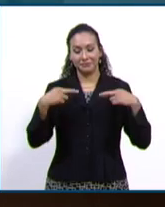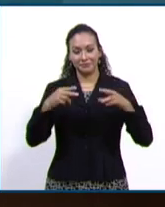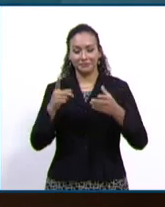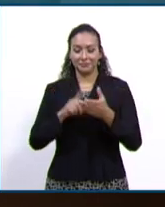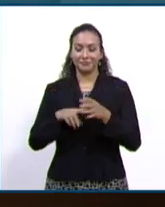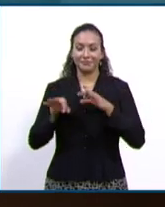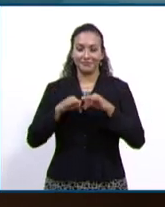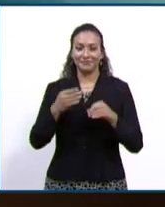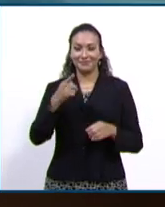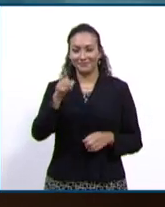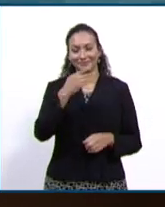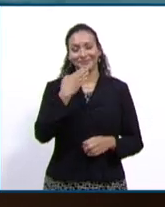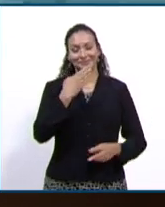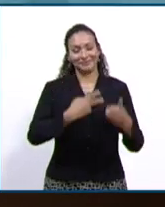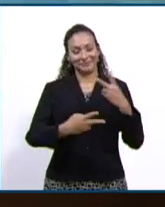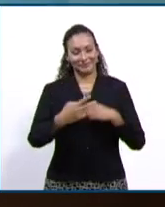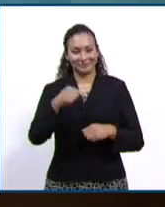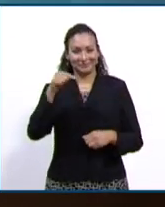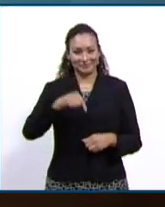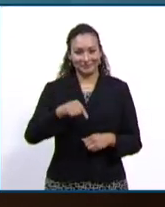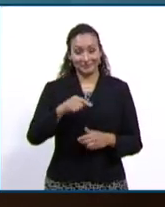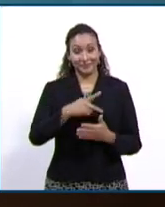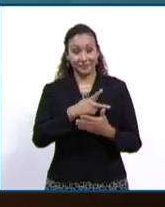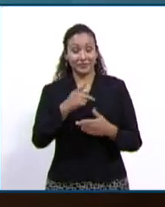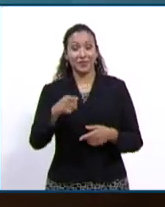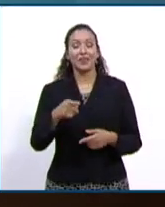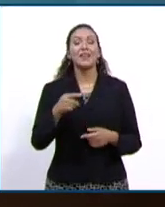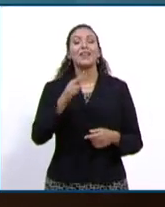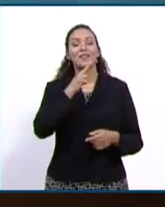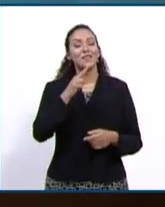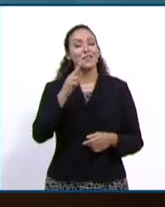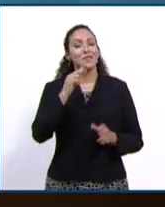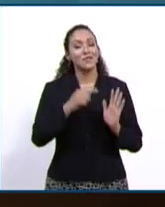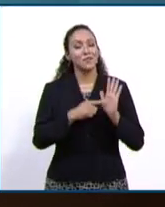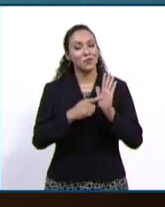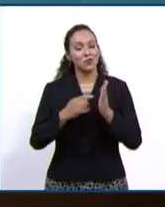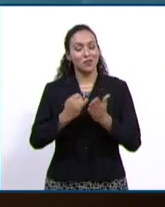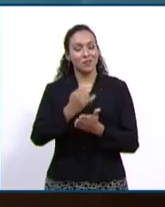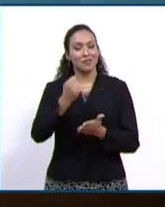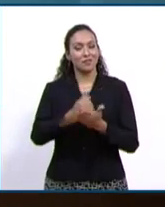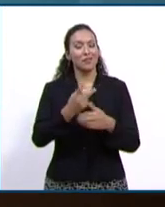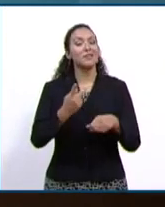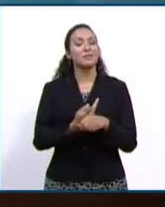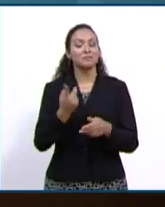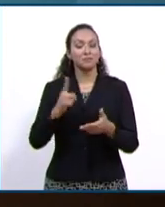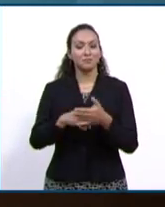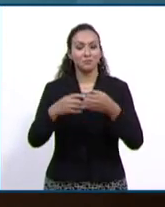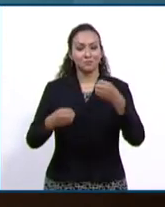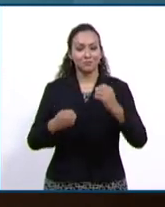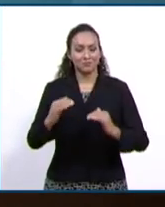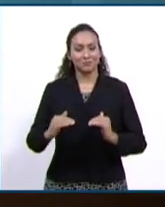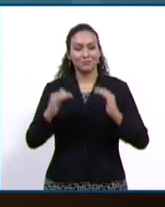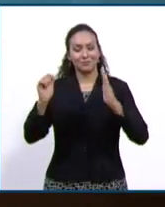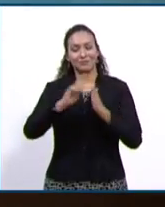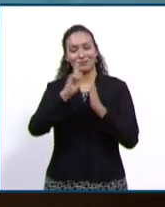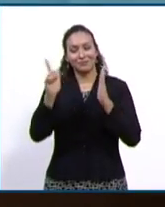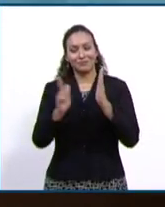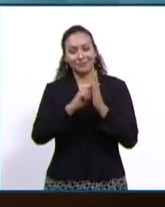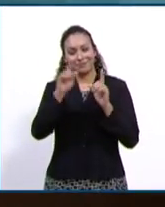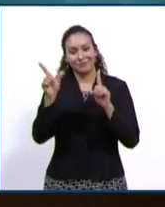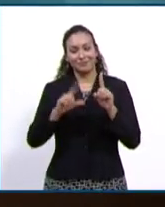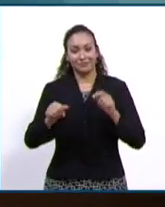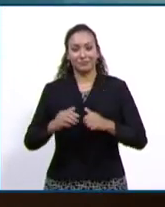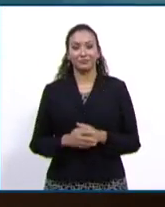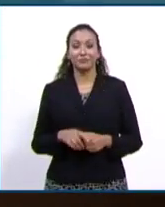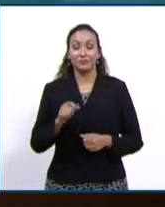le damos la bienvenida en este programa donde daremos cuenta de las sentencias más relevantes de la Suprema Corte en pleno y salas, así como también de